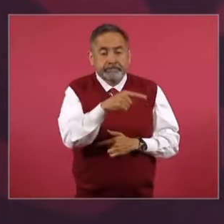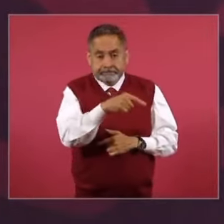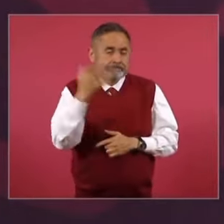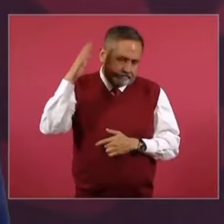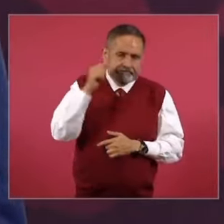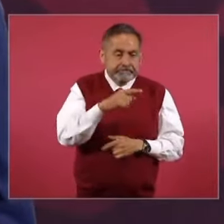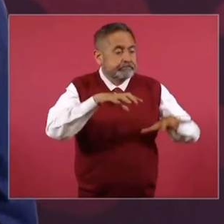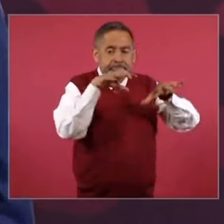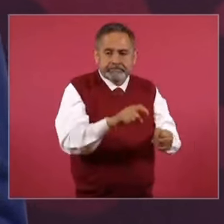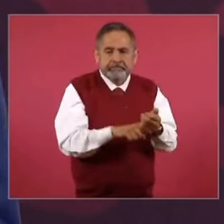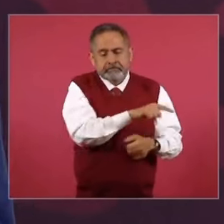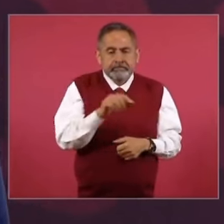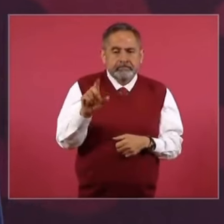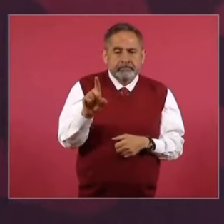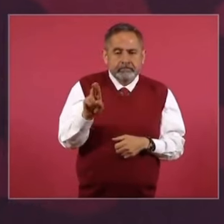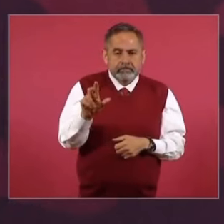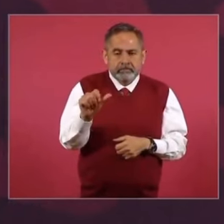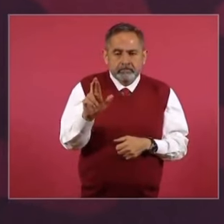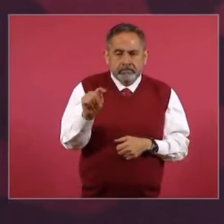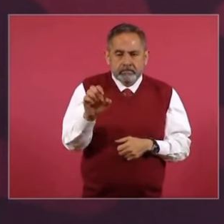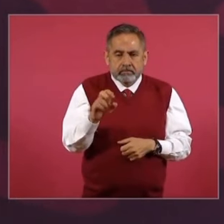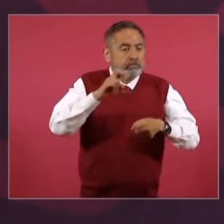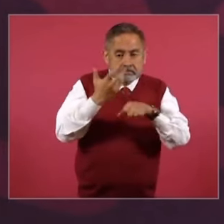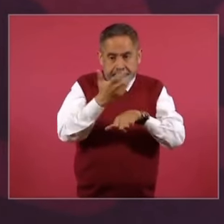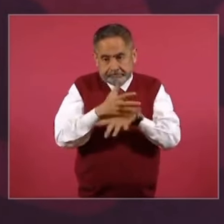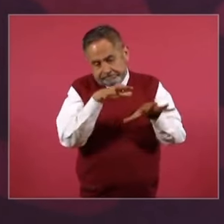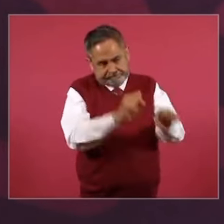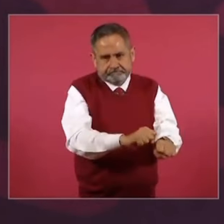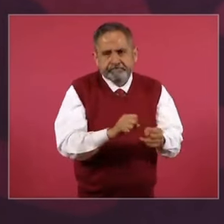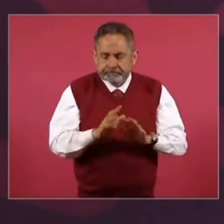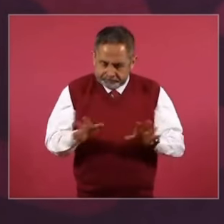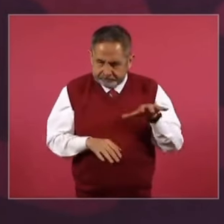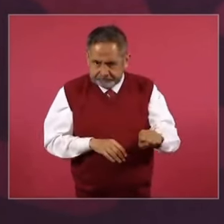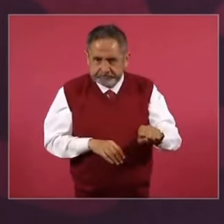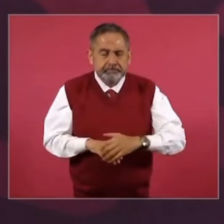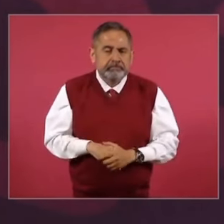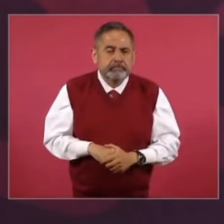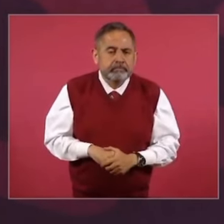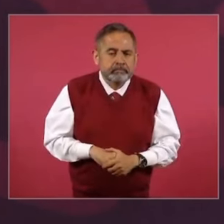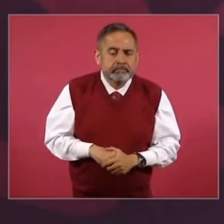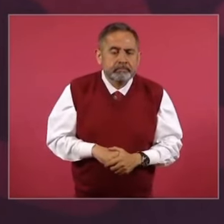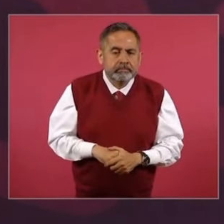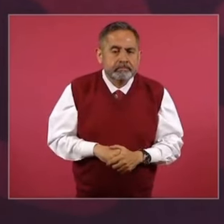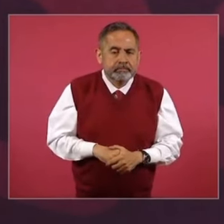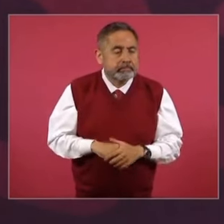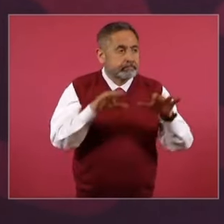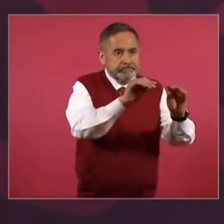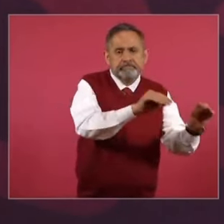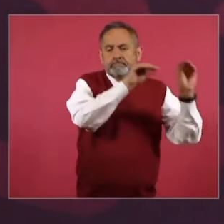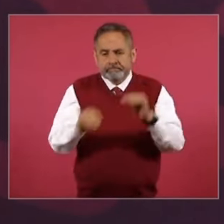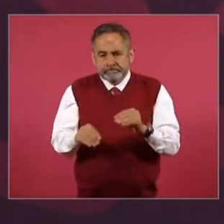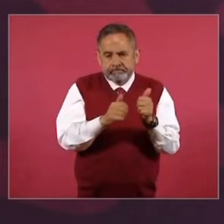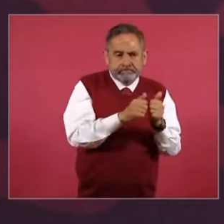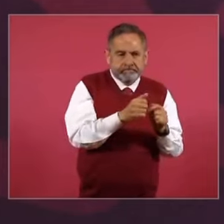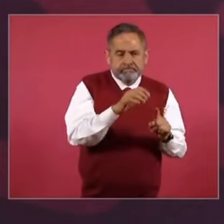señor Duarte en Estados Unidos, ¿sí?, y se extradita.